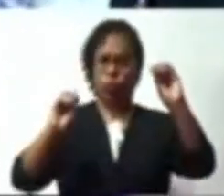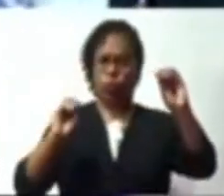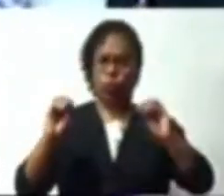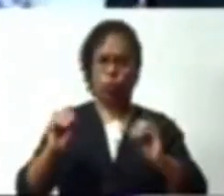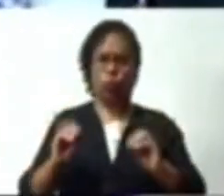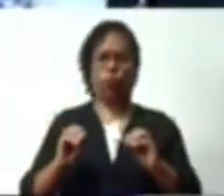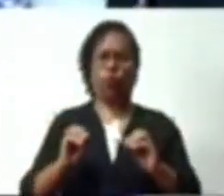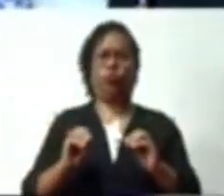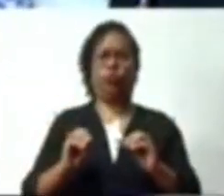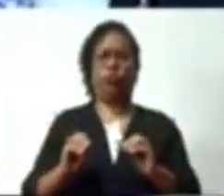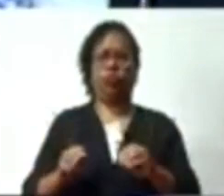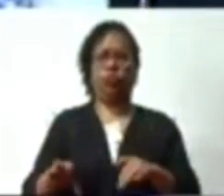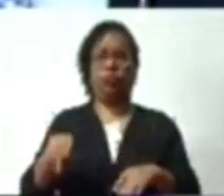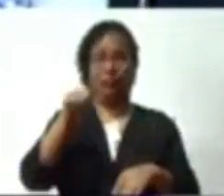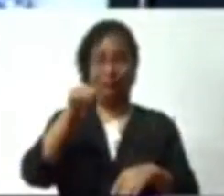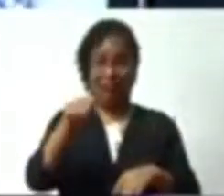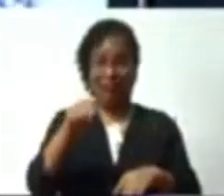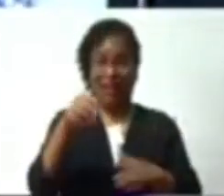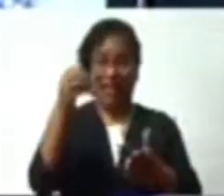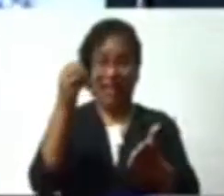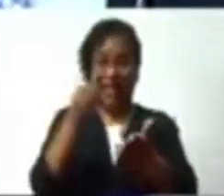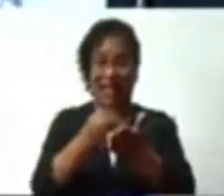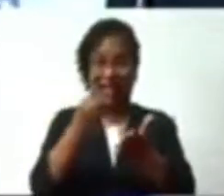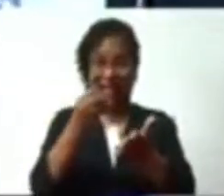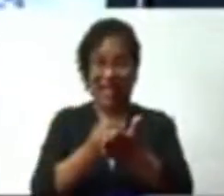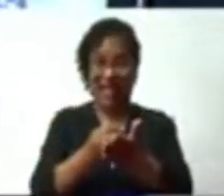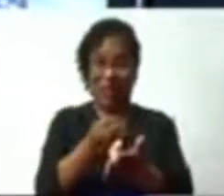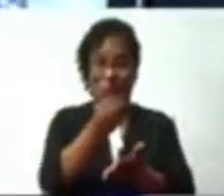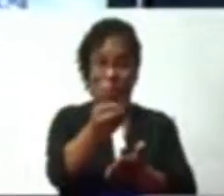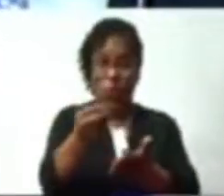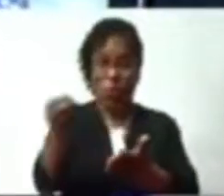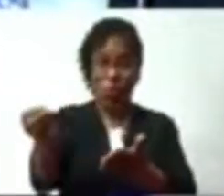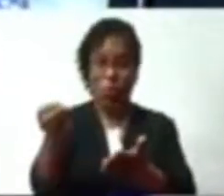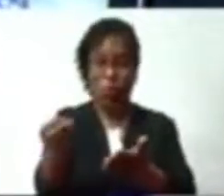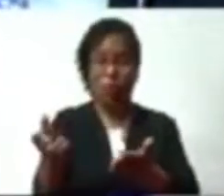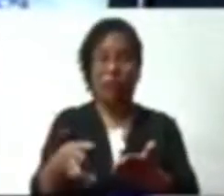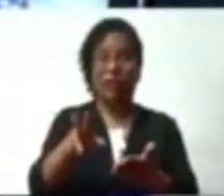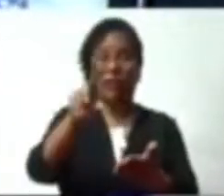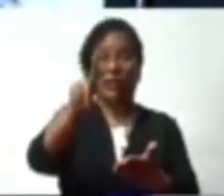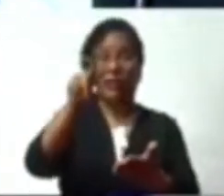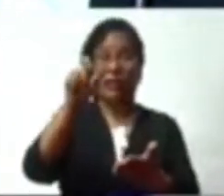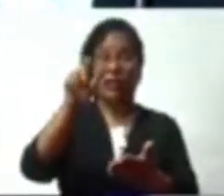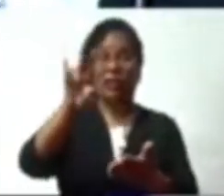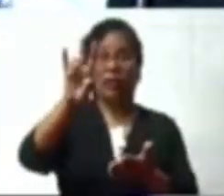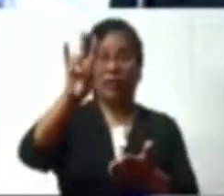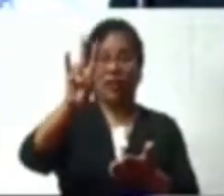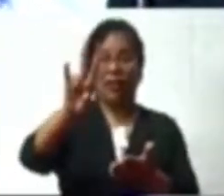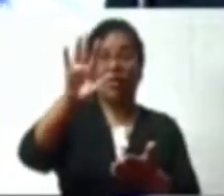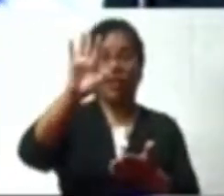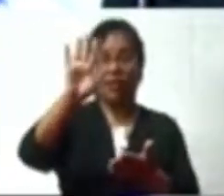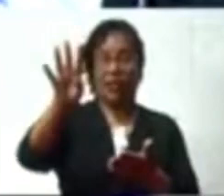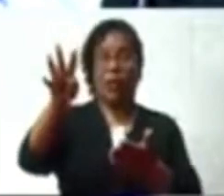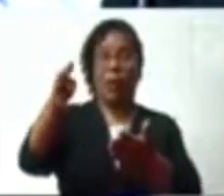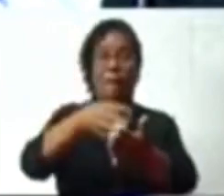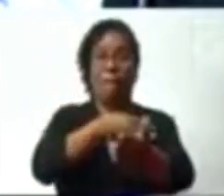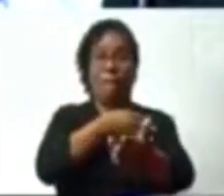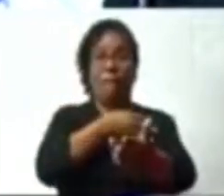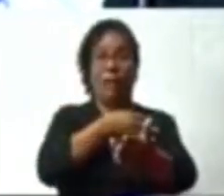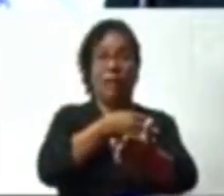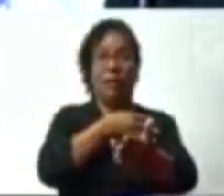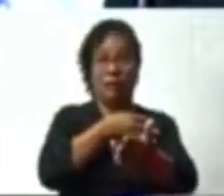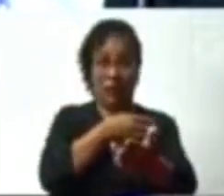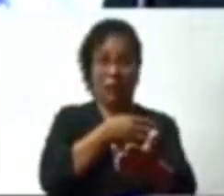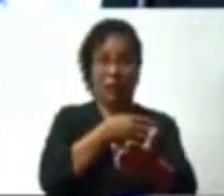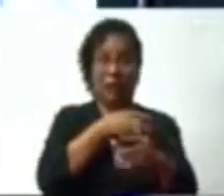de 175 millones de pesos y a los 3 meses ya las cerámicas